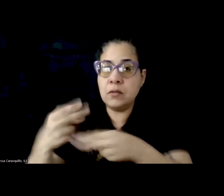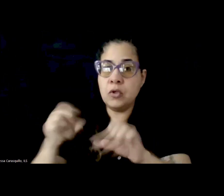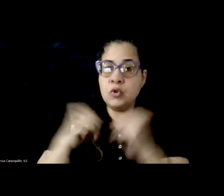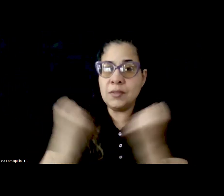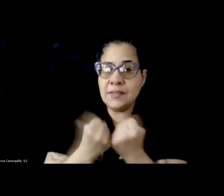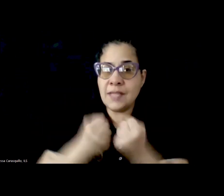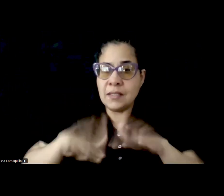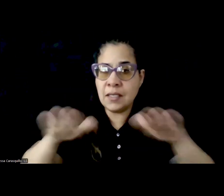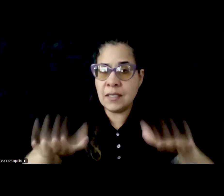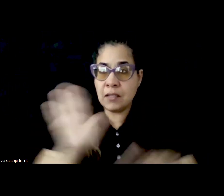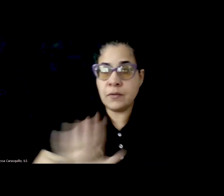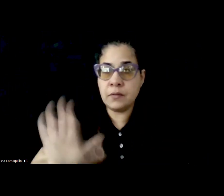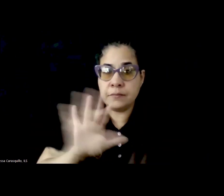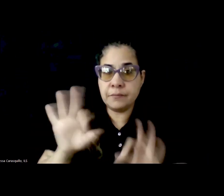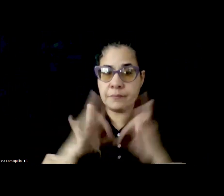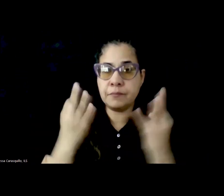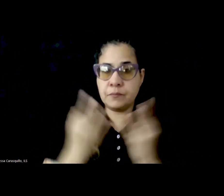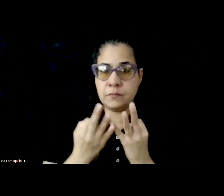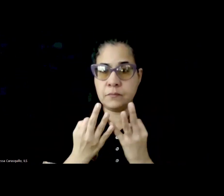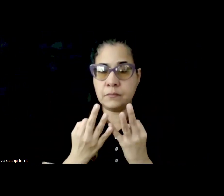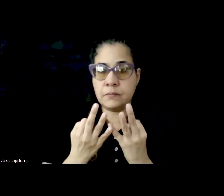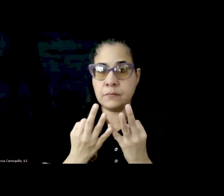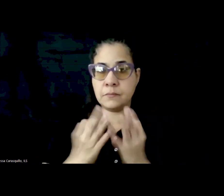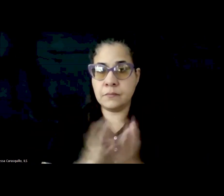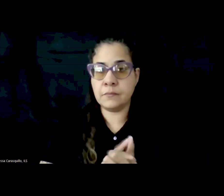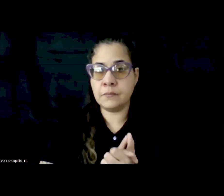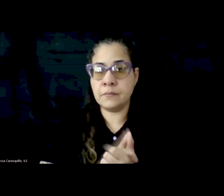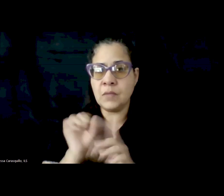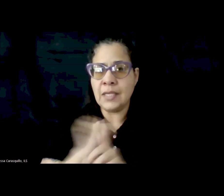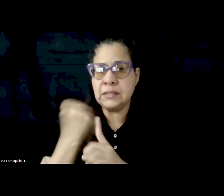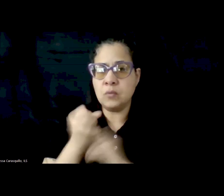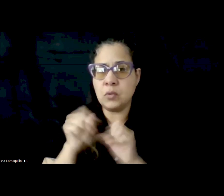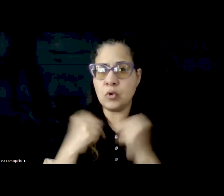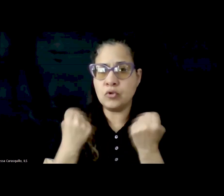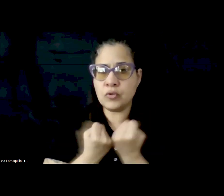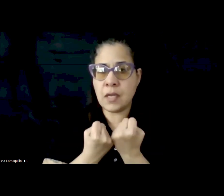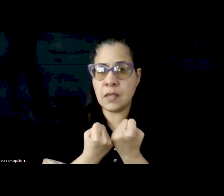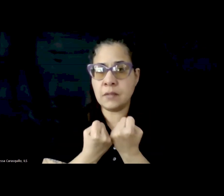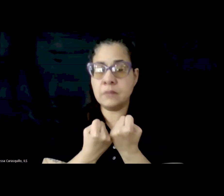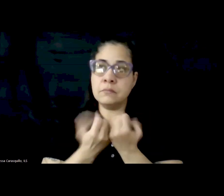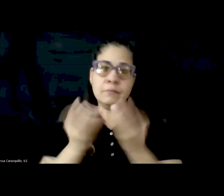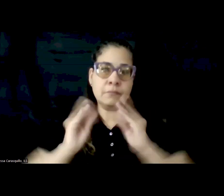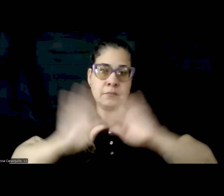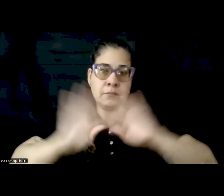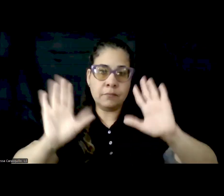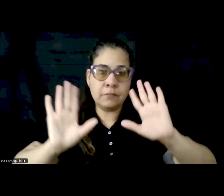y de su familia. Y su familia. La situación social, Ajá. sin duda.